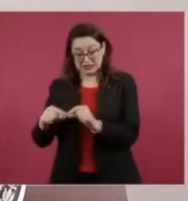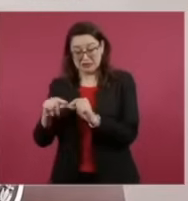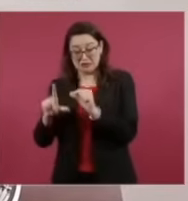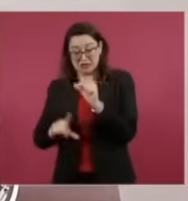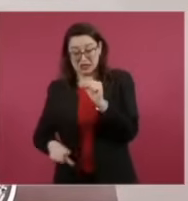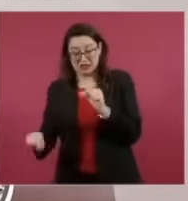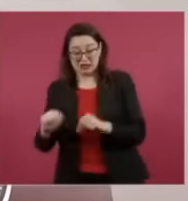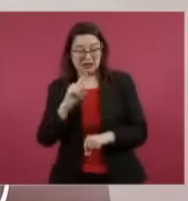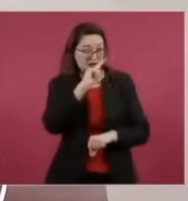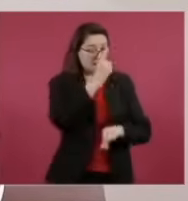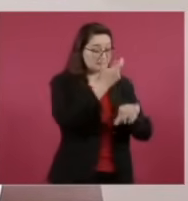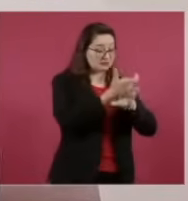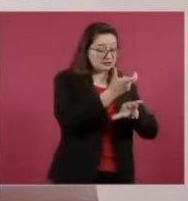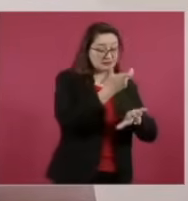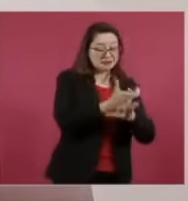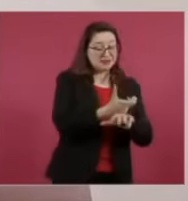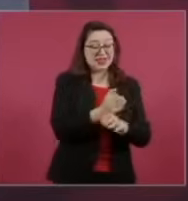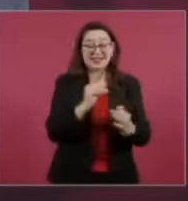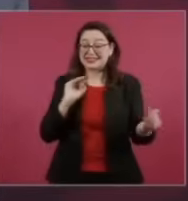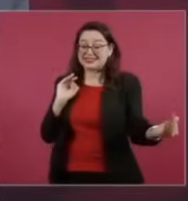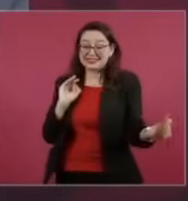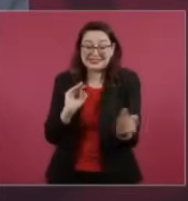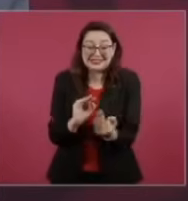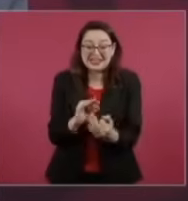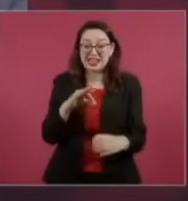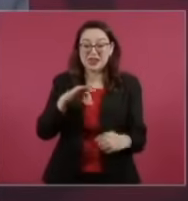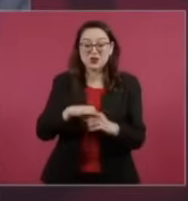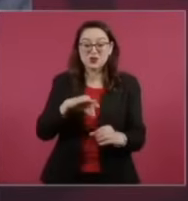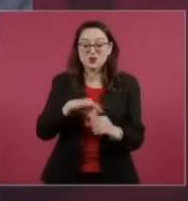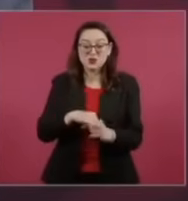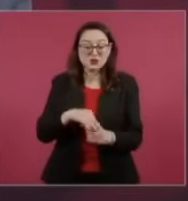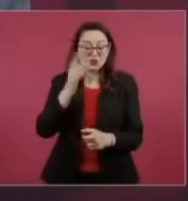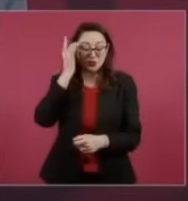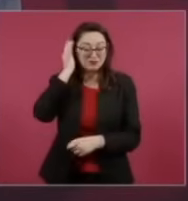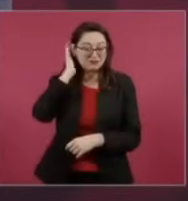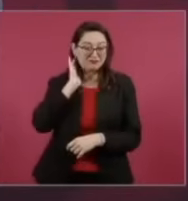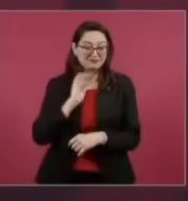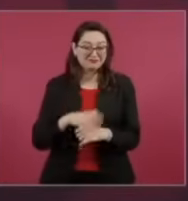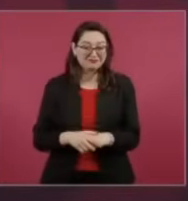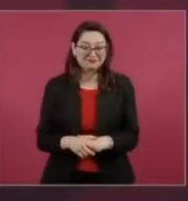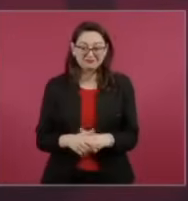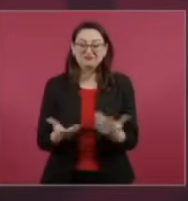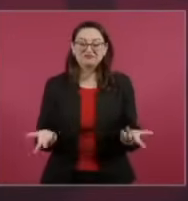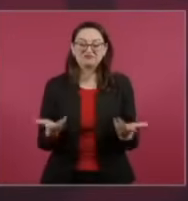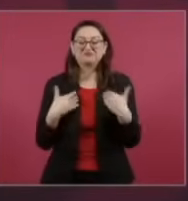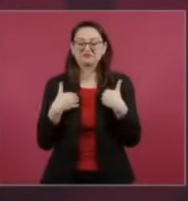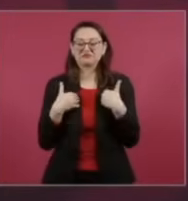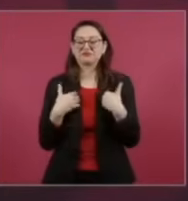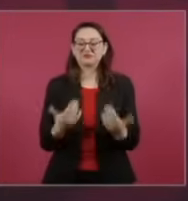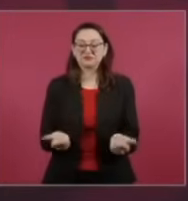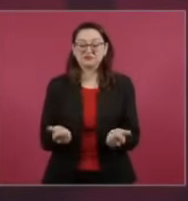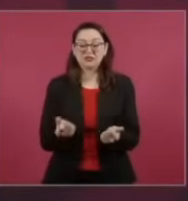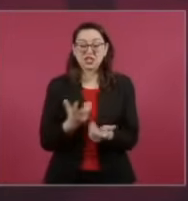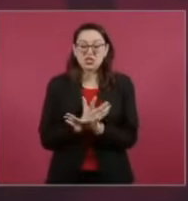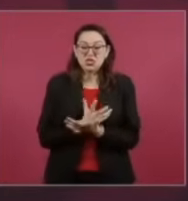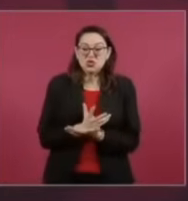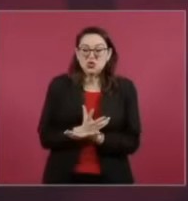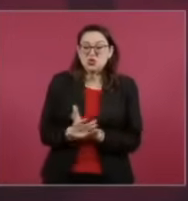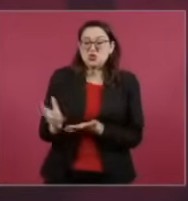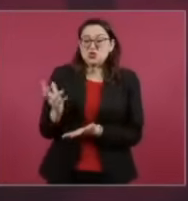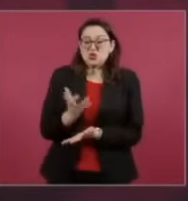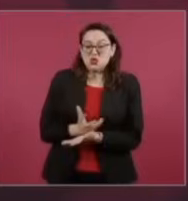o en temporada de campaña en Estados Unidos en México Y entonces se exageran las cosas